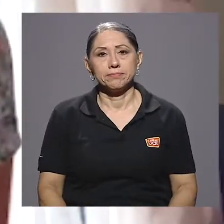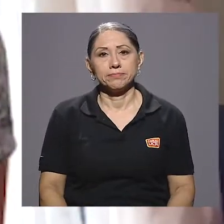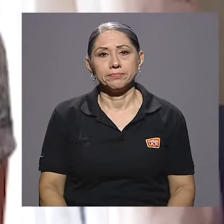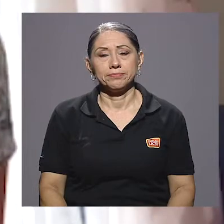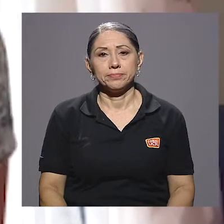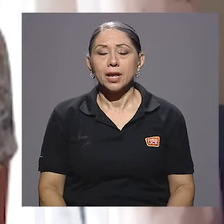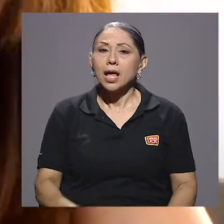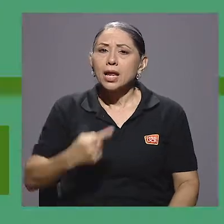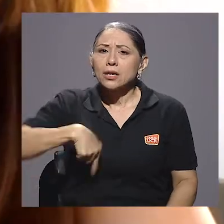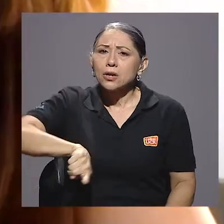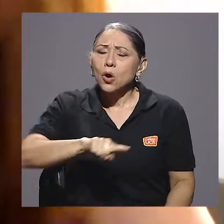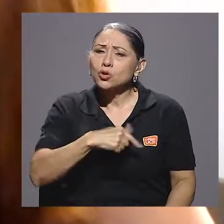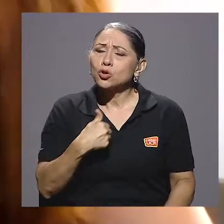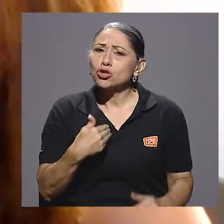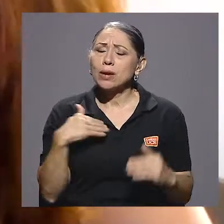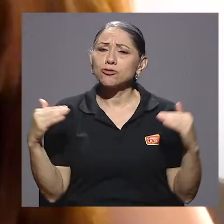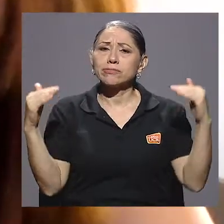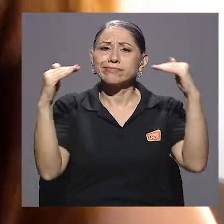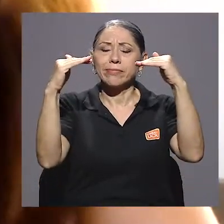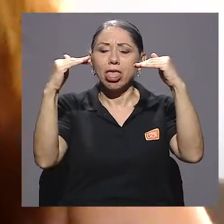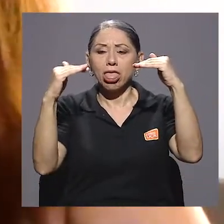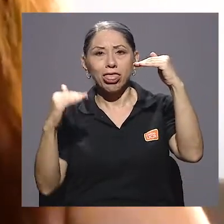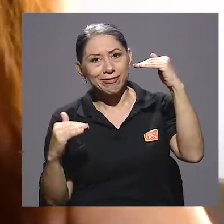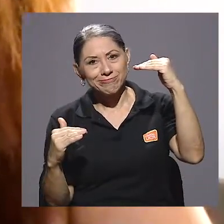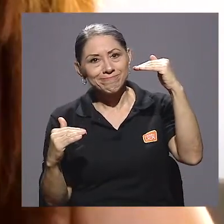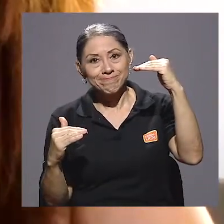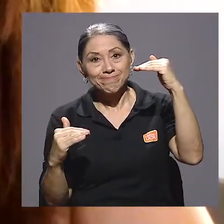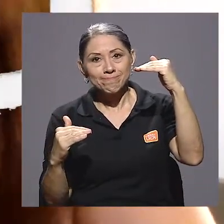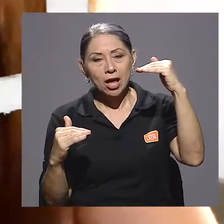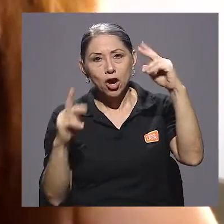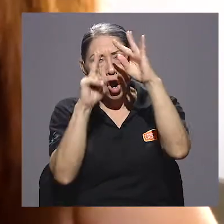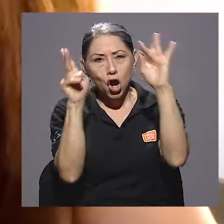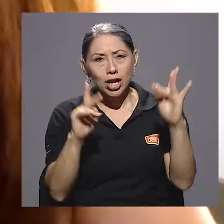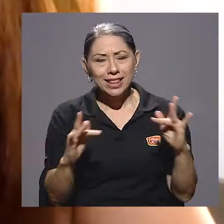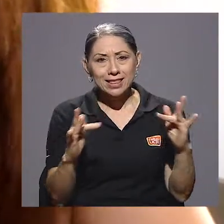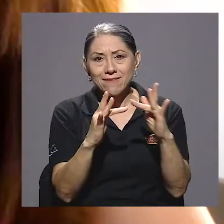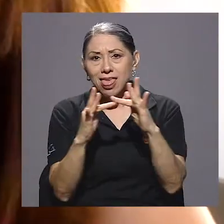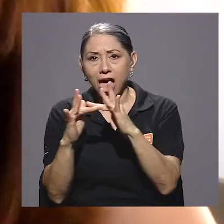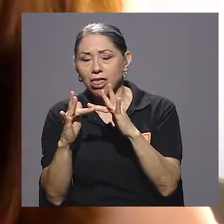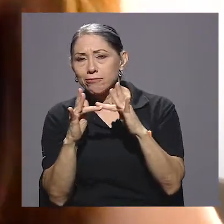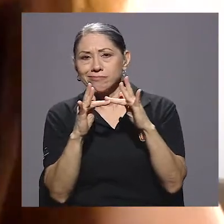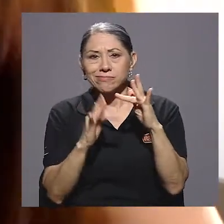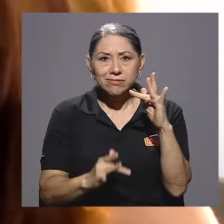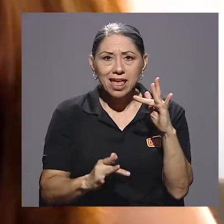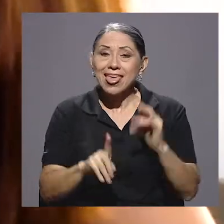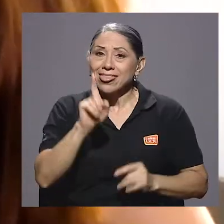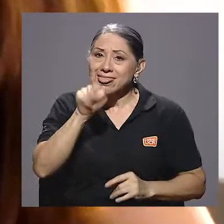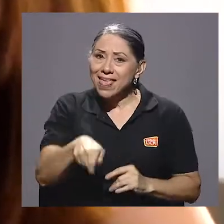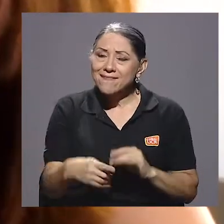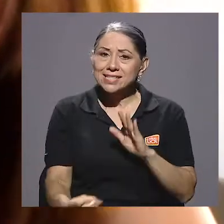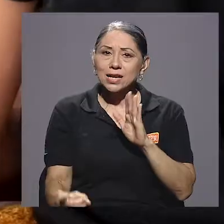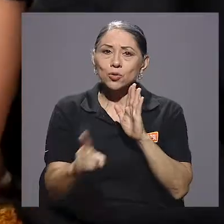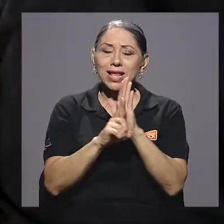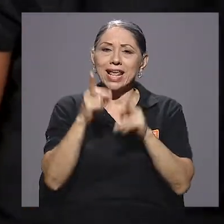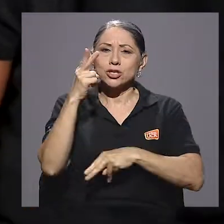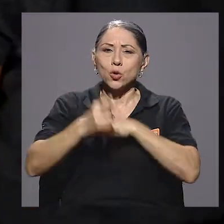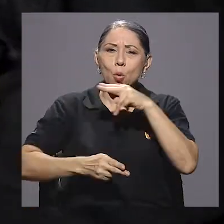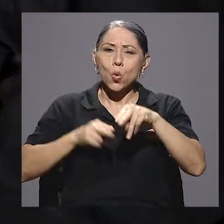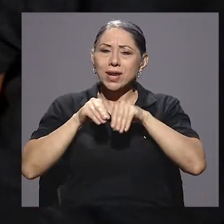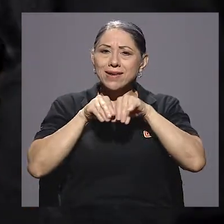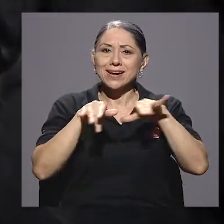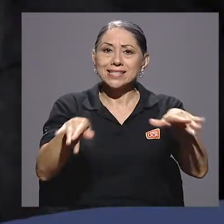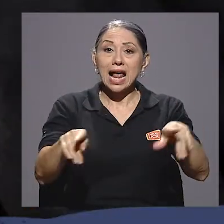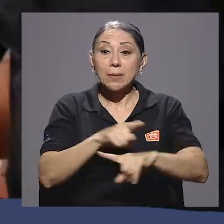ser. Tenemos fuertes desigualdades en el acceso a la conectividad. Debería ser ya un derecho